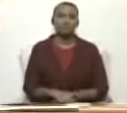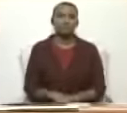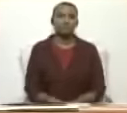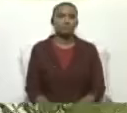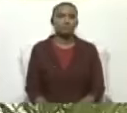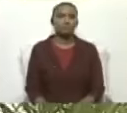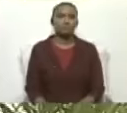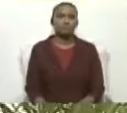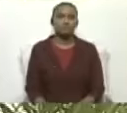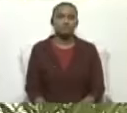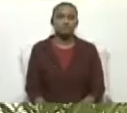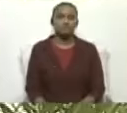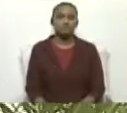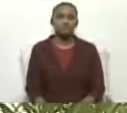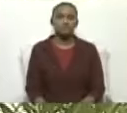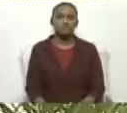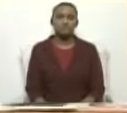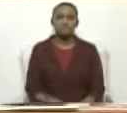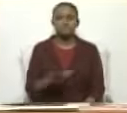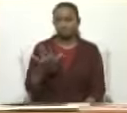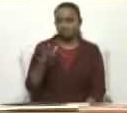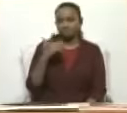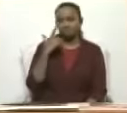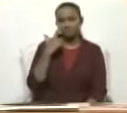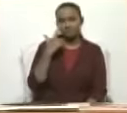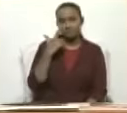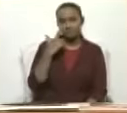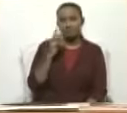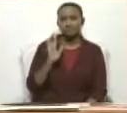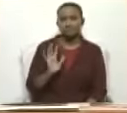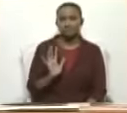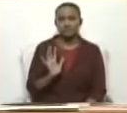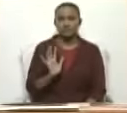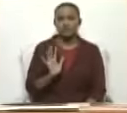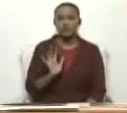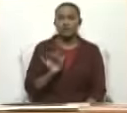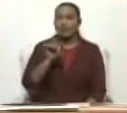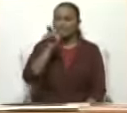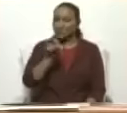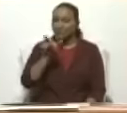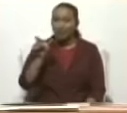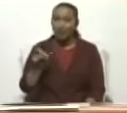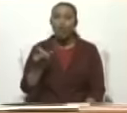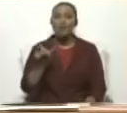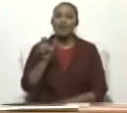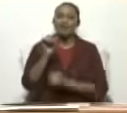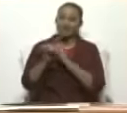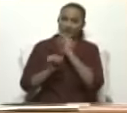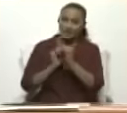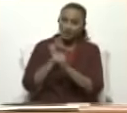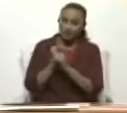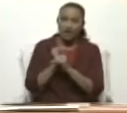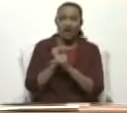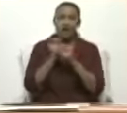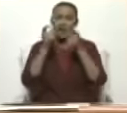Mira, la presencia de observadores, acompañantes, pues ellos se ponen el nombre